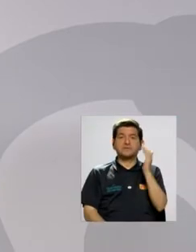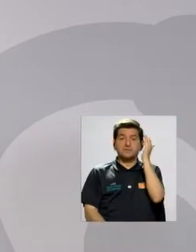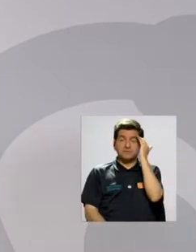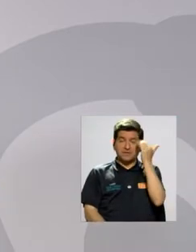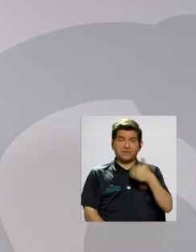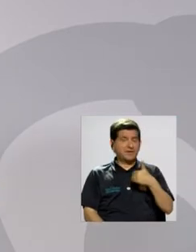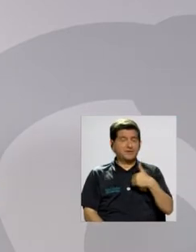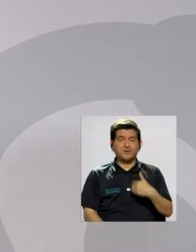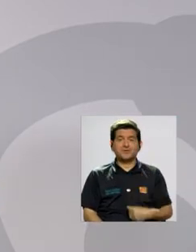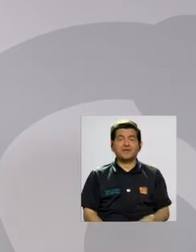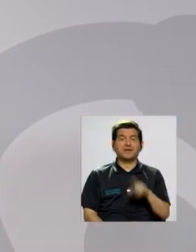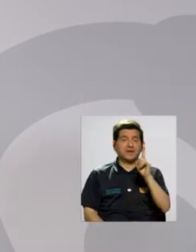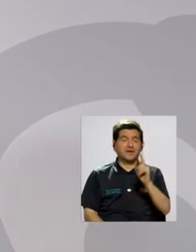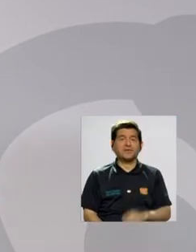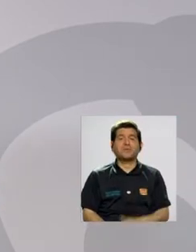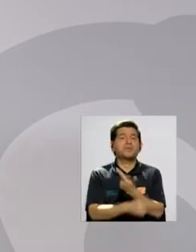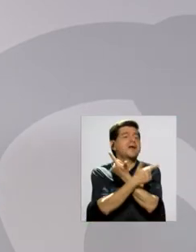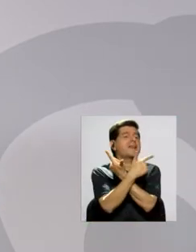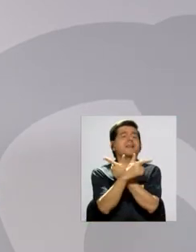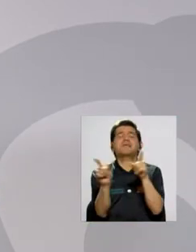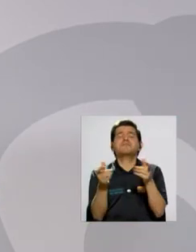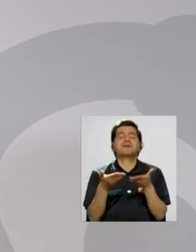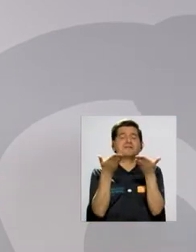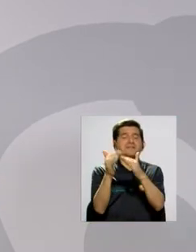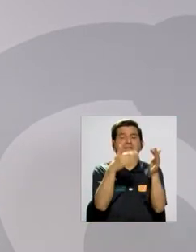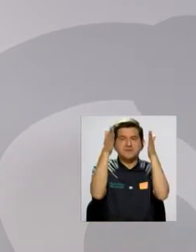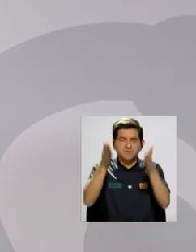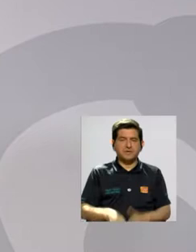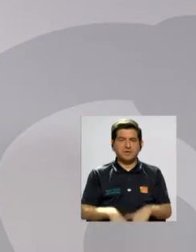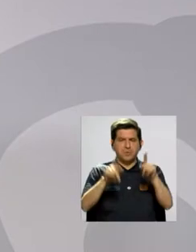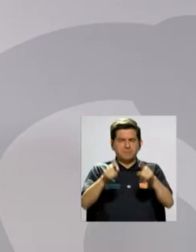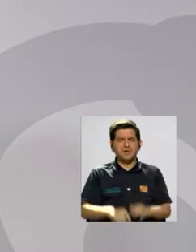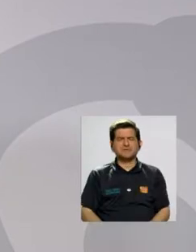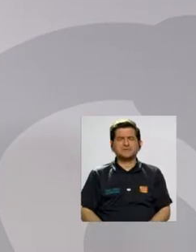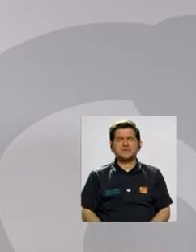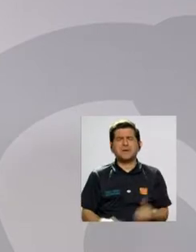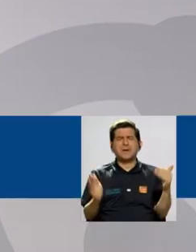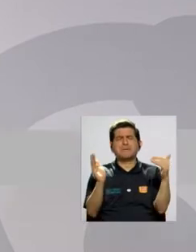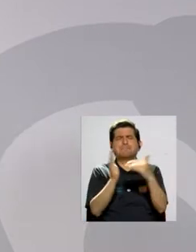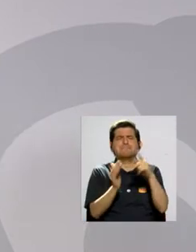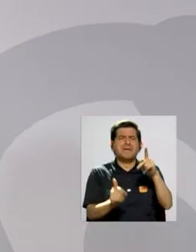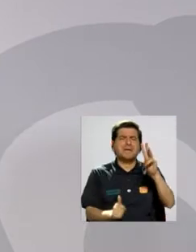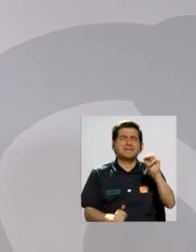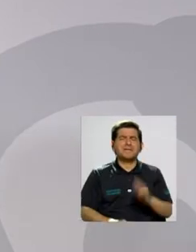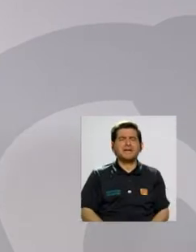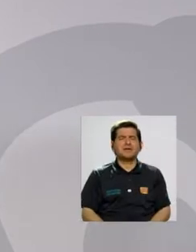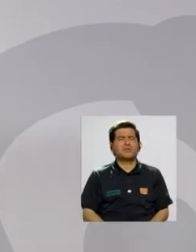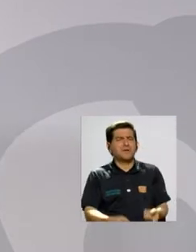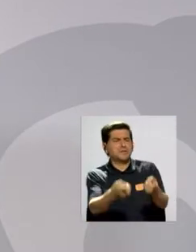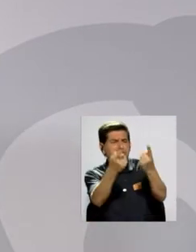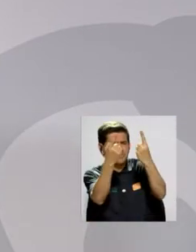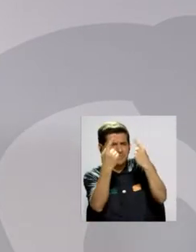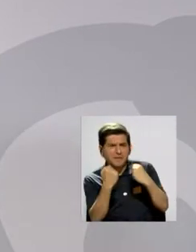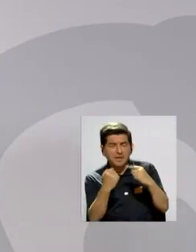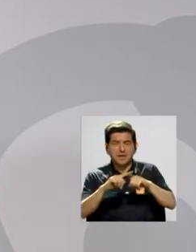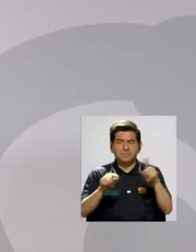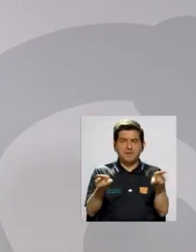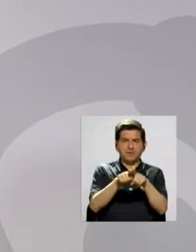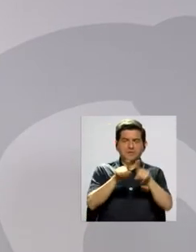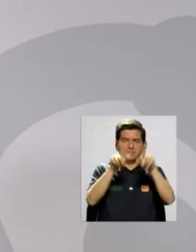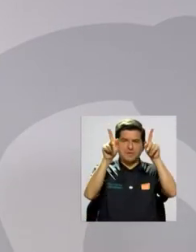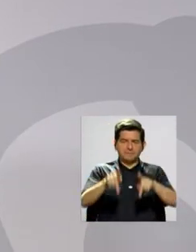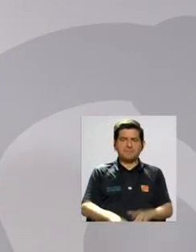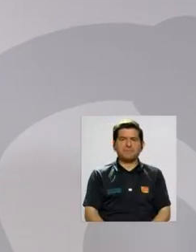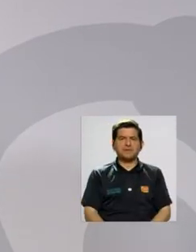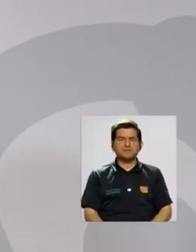no tiene un cheque en blanco de parte de esa ciudadanía que viajó desde miles de kilómetros, pero también que hoy vociferó y levantó la